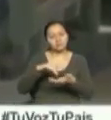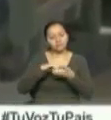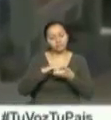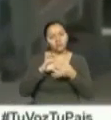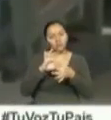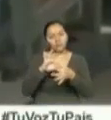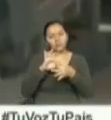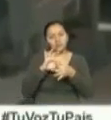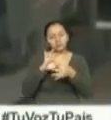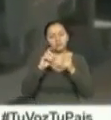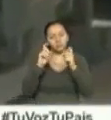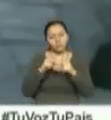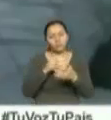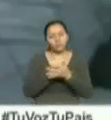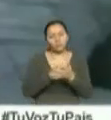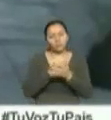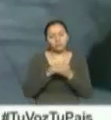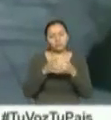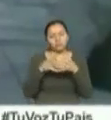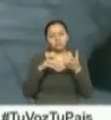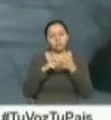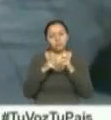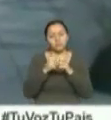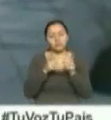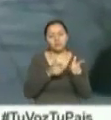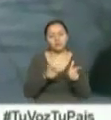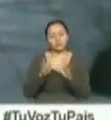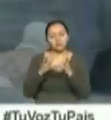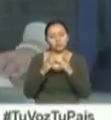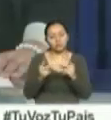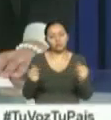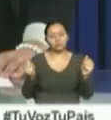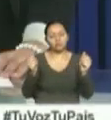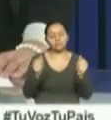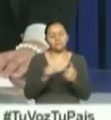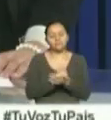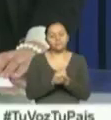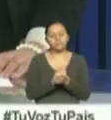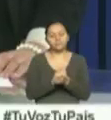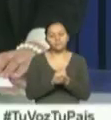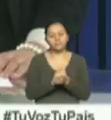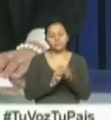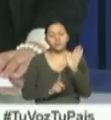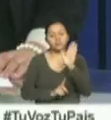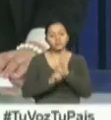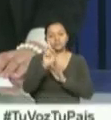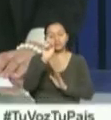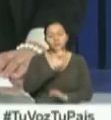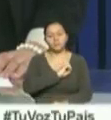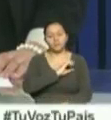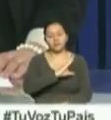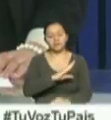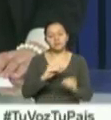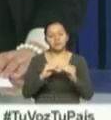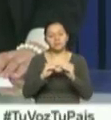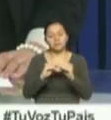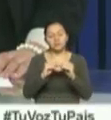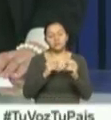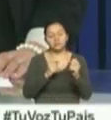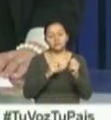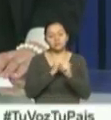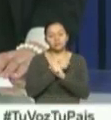la cooperación en la lucha contra el terrorismo. Un cohete palestino y un bombardeo